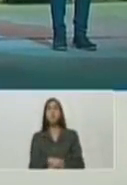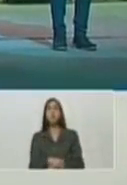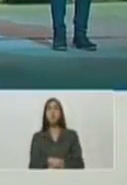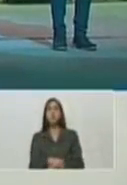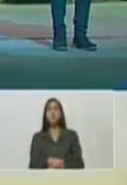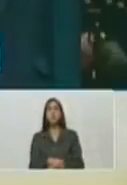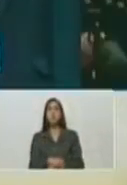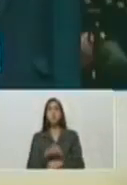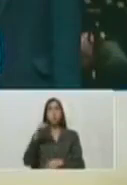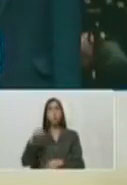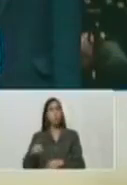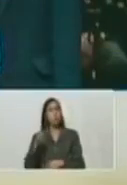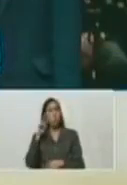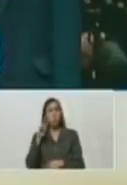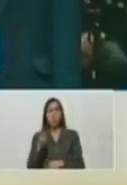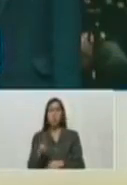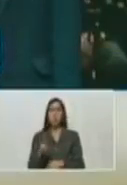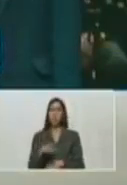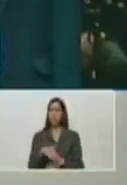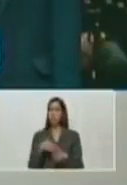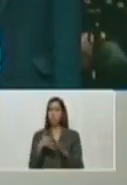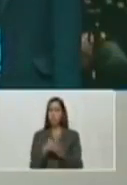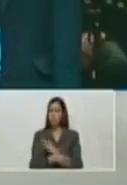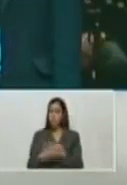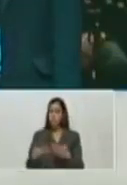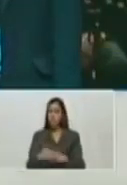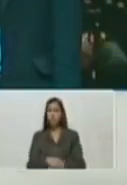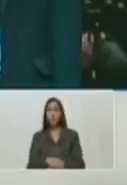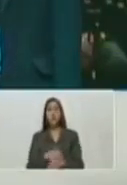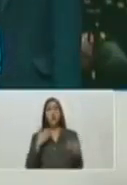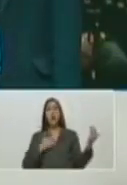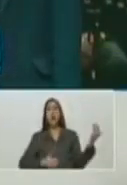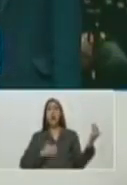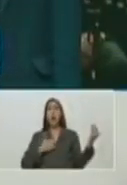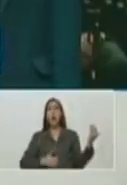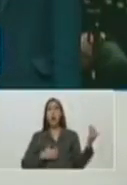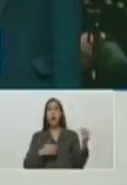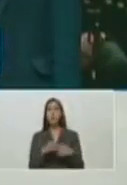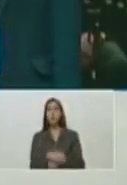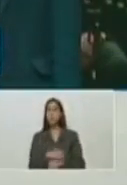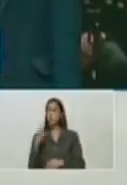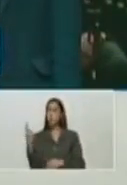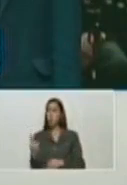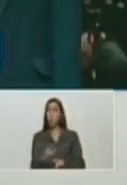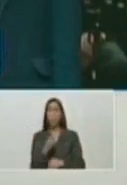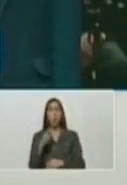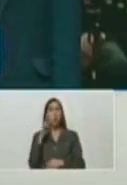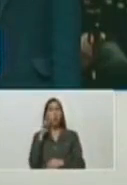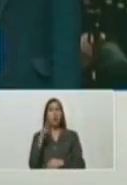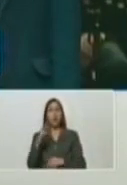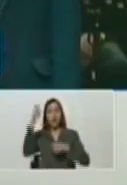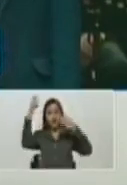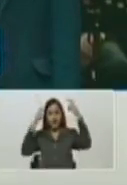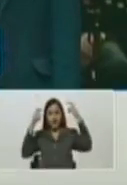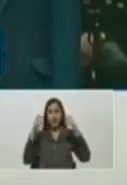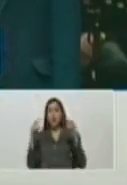Nunca antes yo había visto esto, que se veía con Ali. Solo lo llegué a ver con Chávez después.